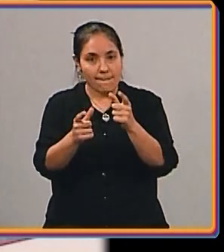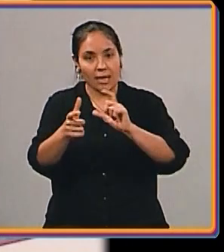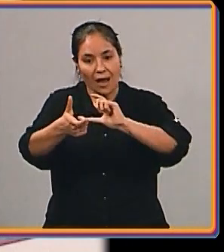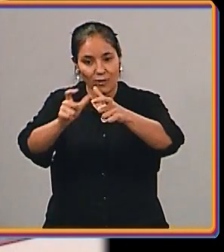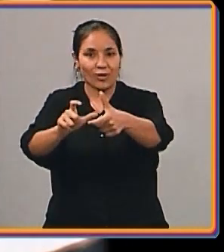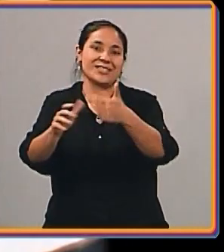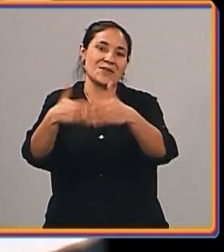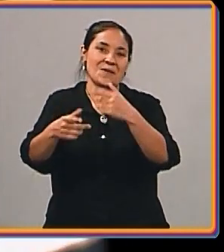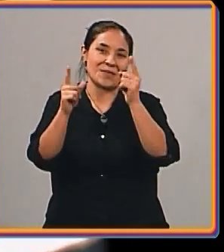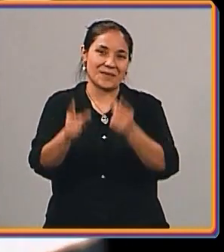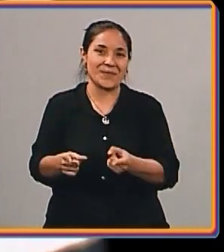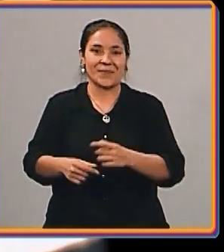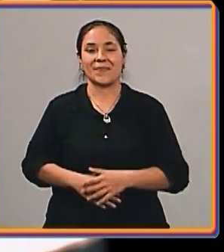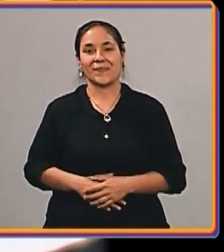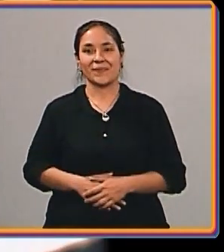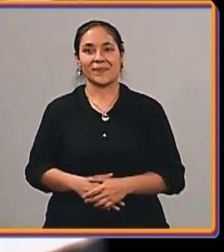juegos.